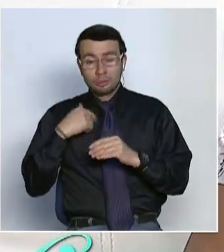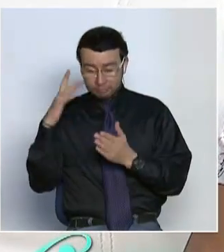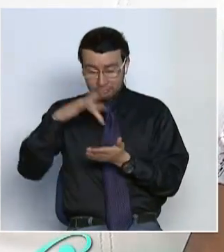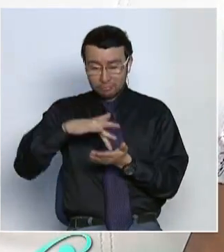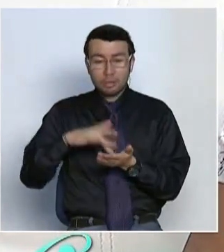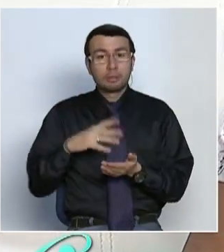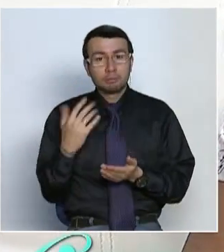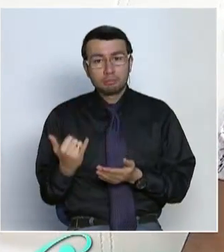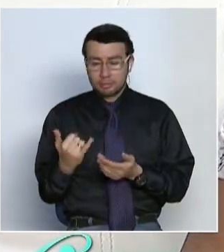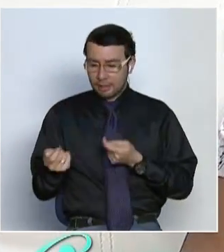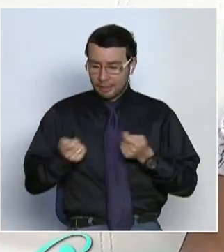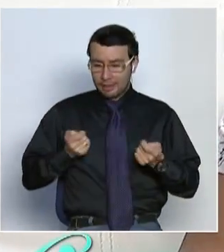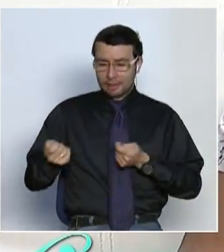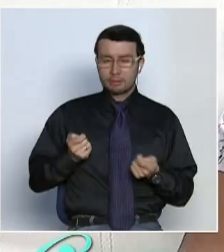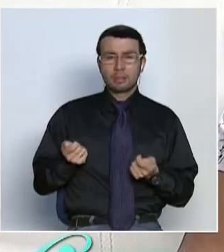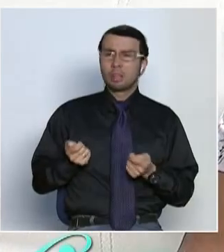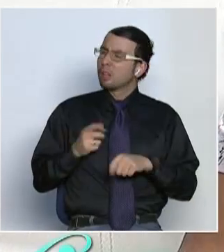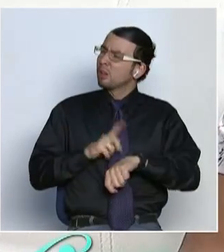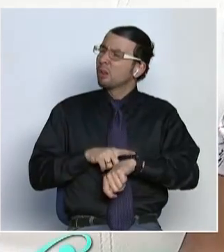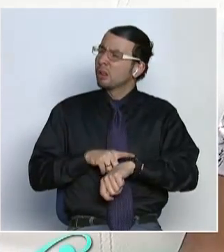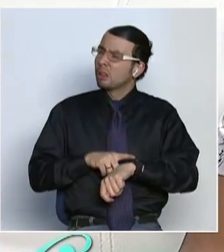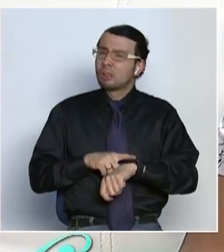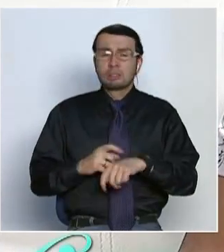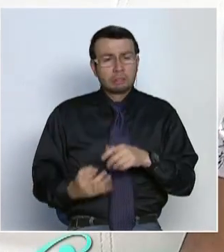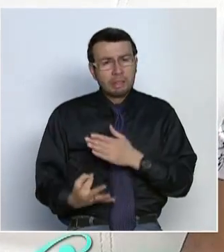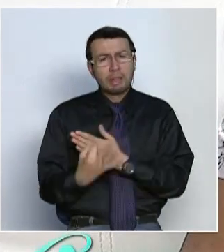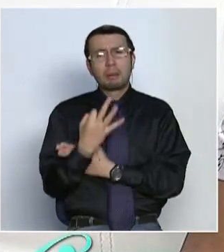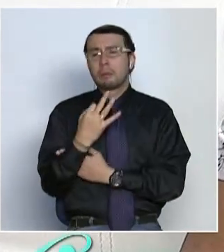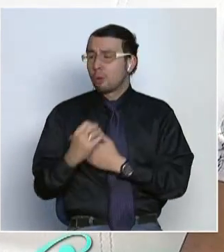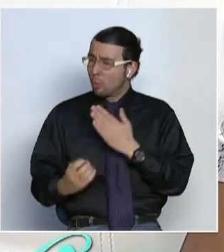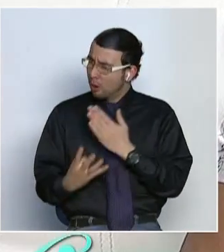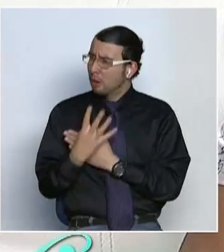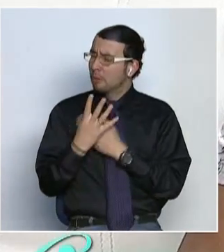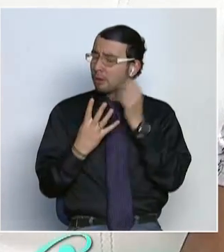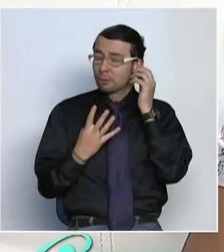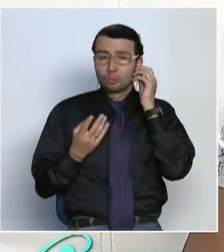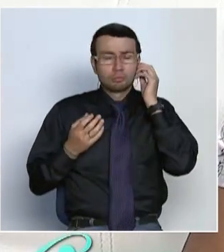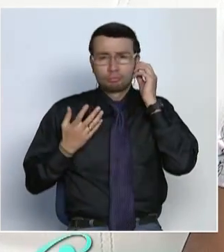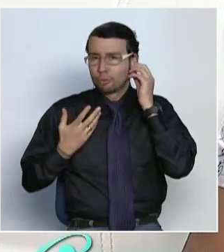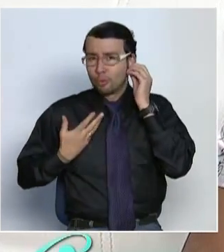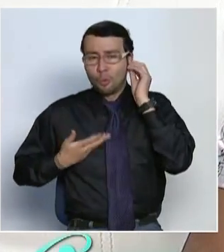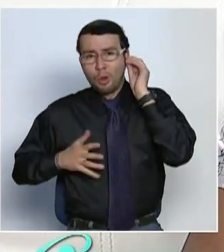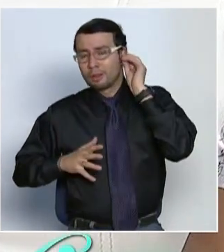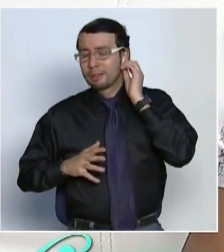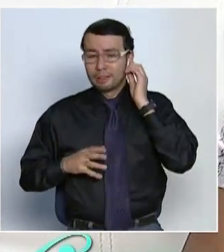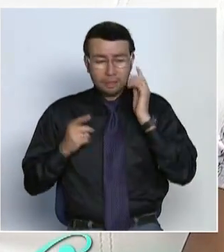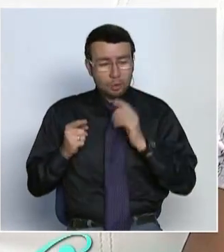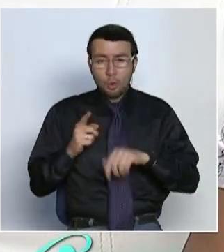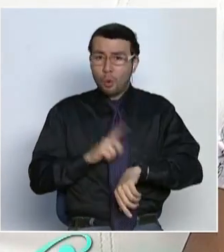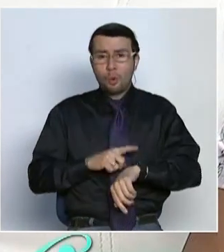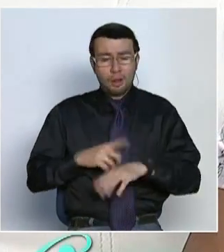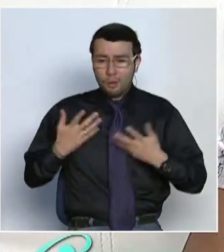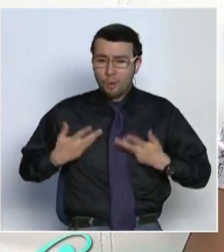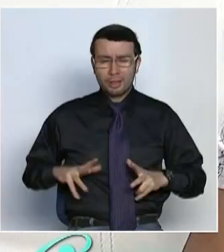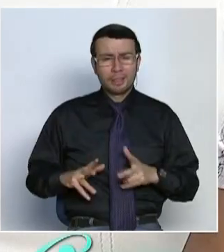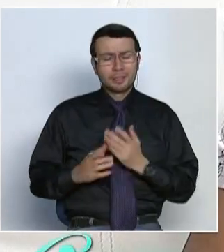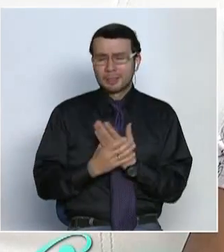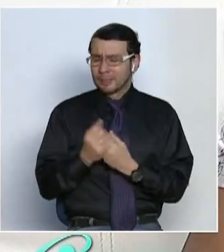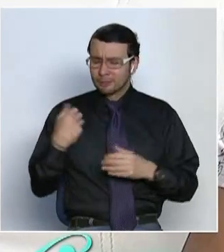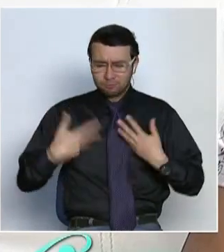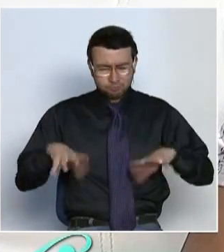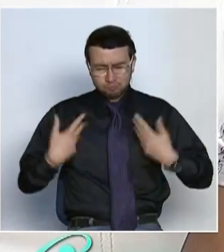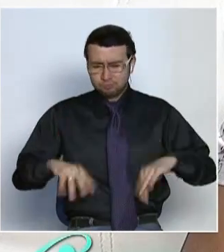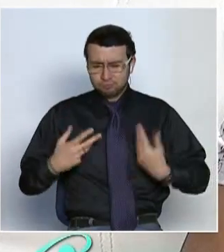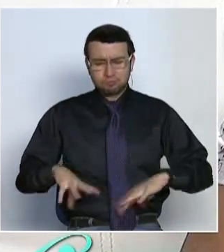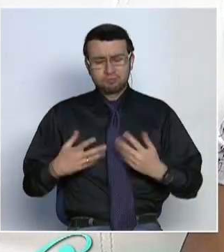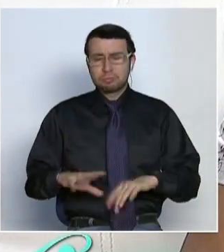las manos. ¿Qué horas? ¿3, 4 de la mañana? A cualquier hora que despertaba con ese dolor tenía que levantarme a bolear las manos. ¿El dolor